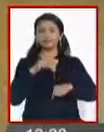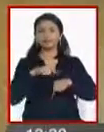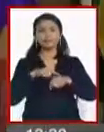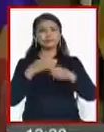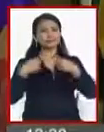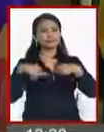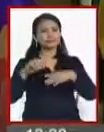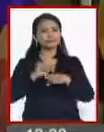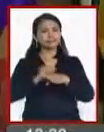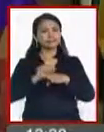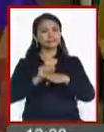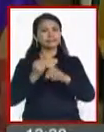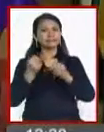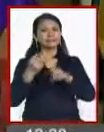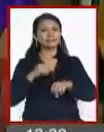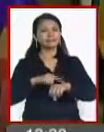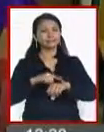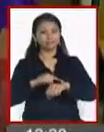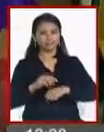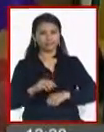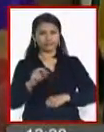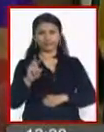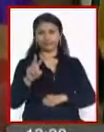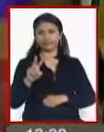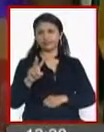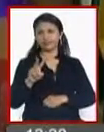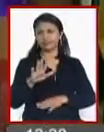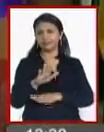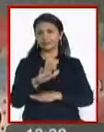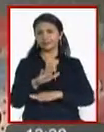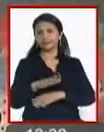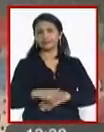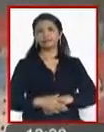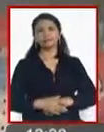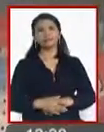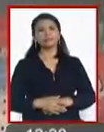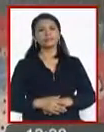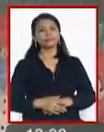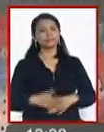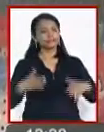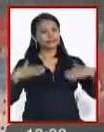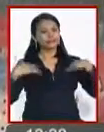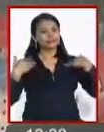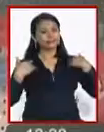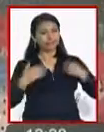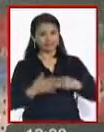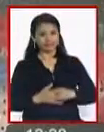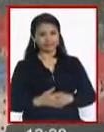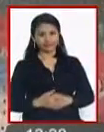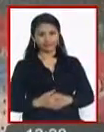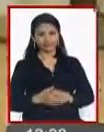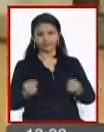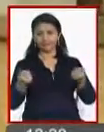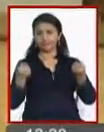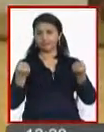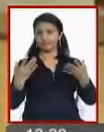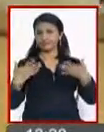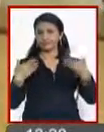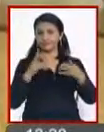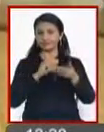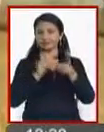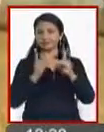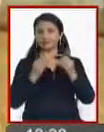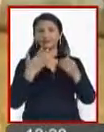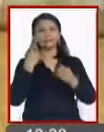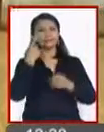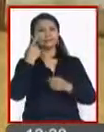hora vas a entrenar? ¿Cuánto tiempo entrenas? Me voy a las 2 de la tarde. Yo estoy contenta. Estoy feliz. El deporte